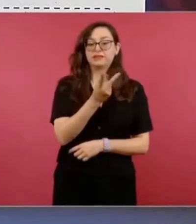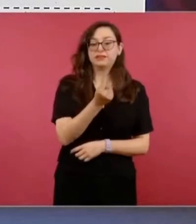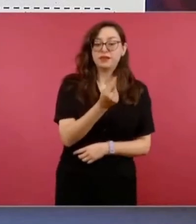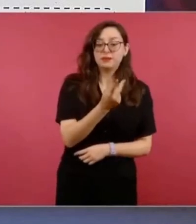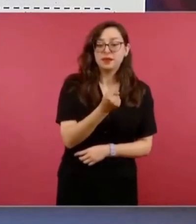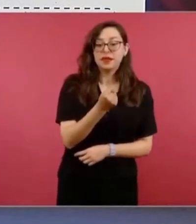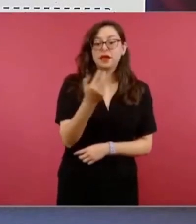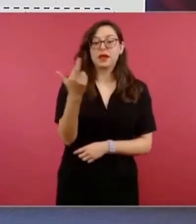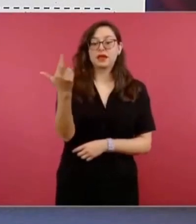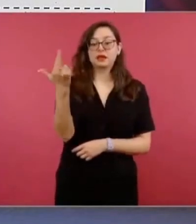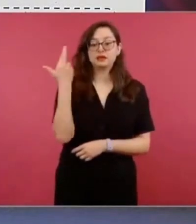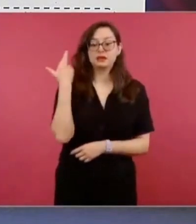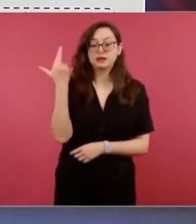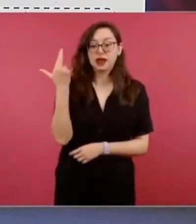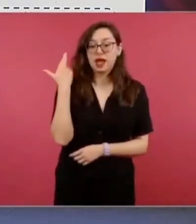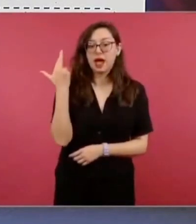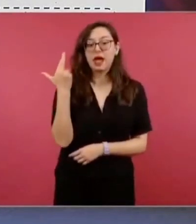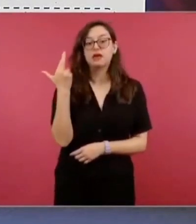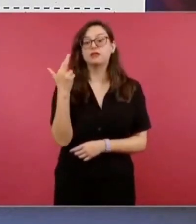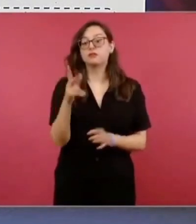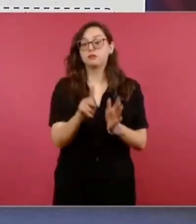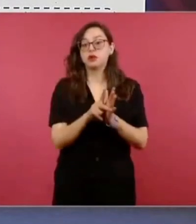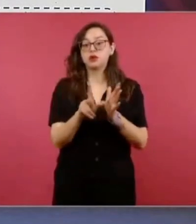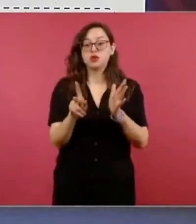Mira, te voy a mostrar una foto de una reunión.